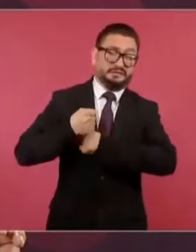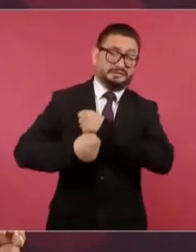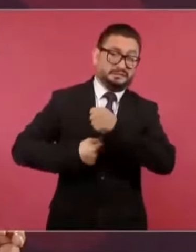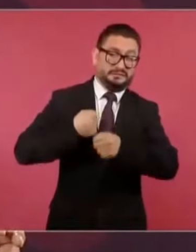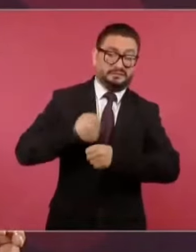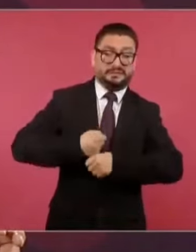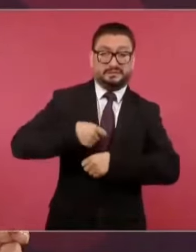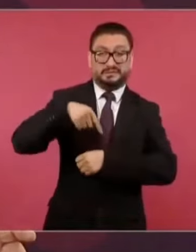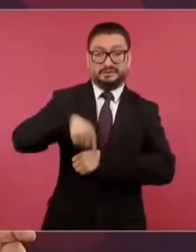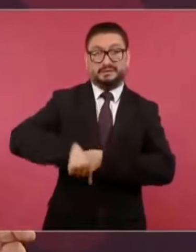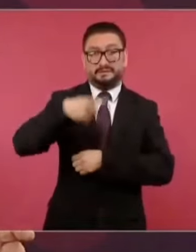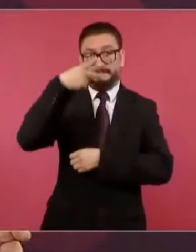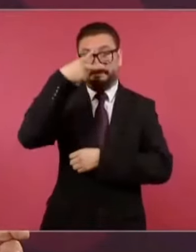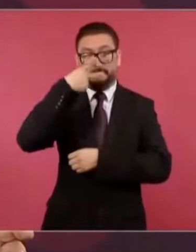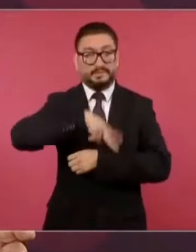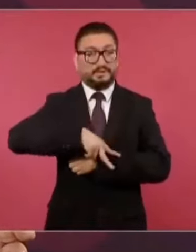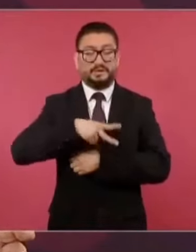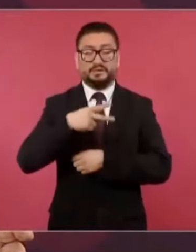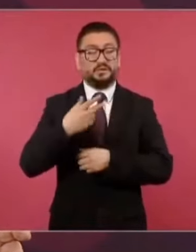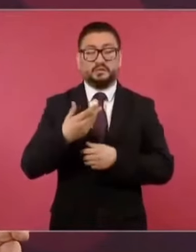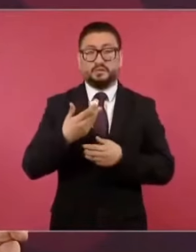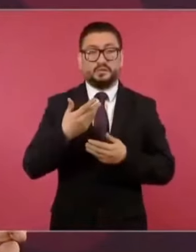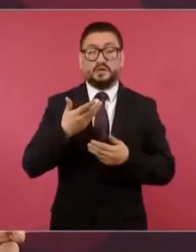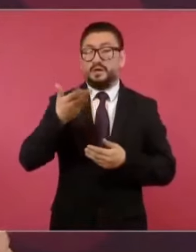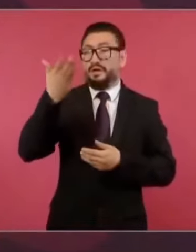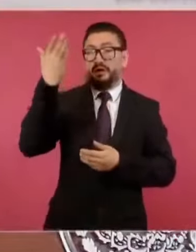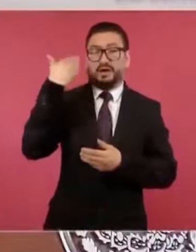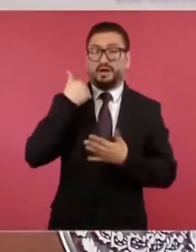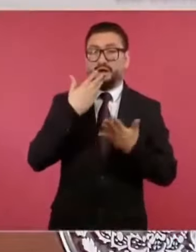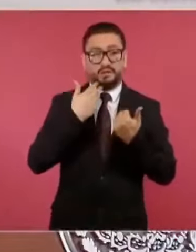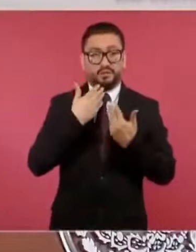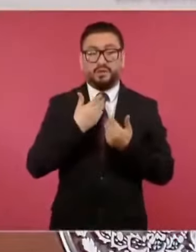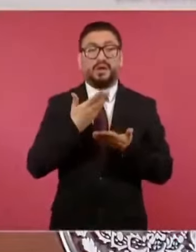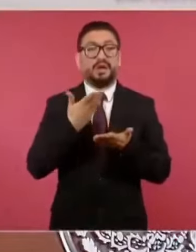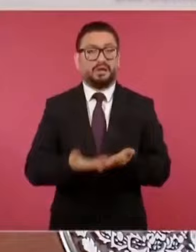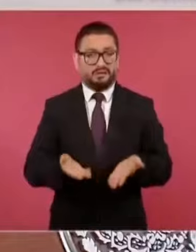México no tenía, como ahora,